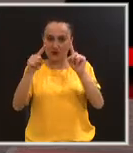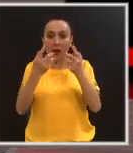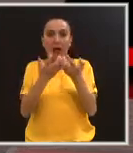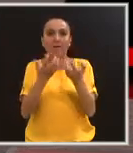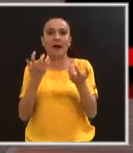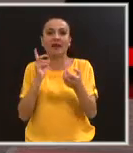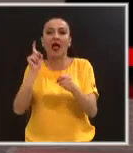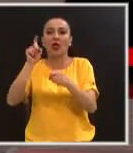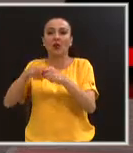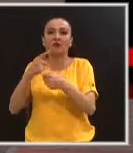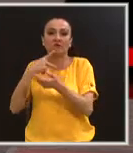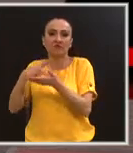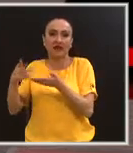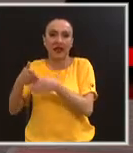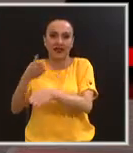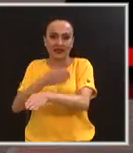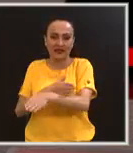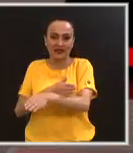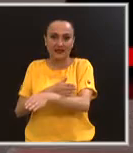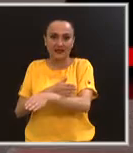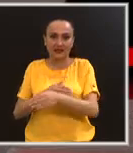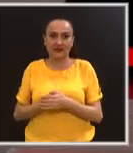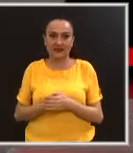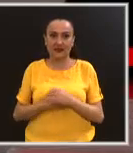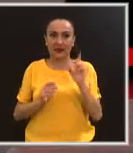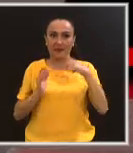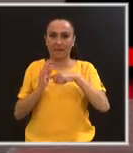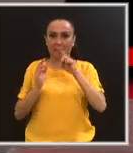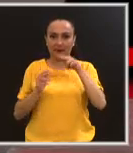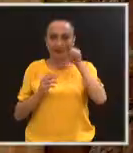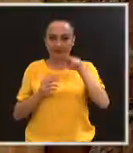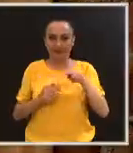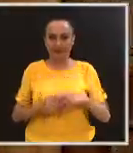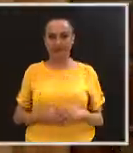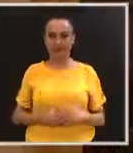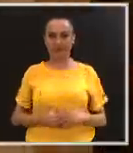apartados desde o a partir de los 1